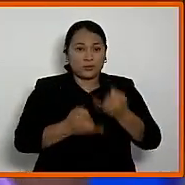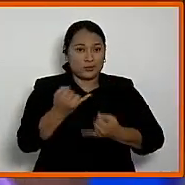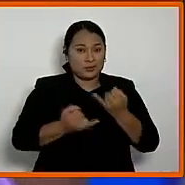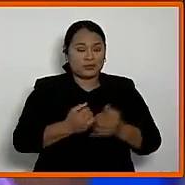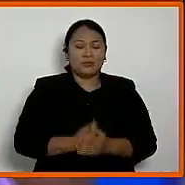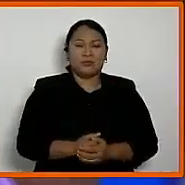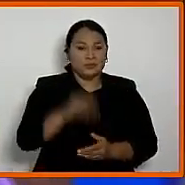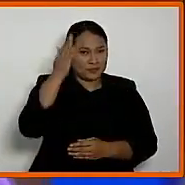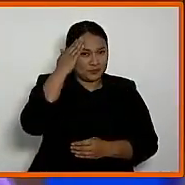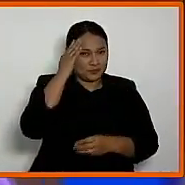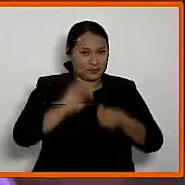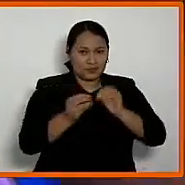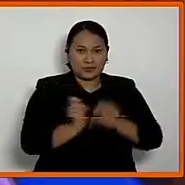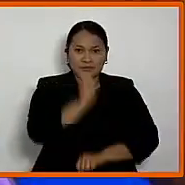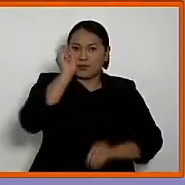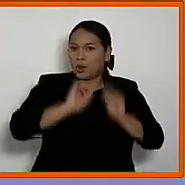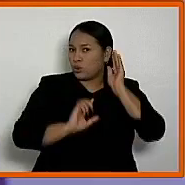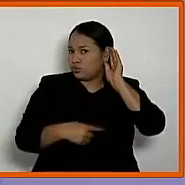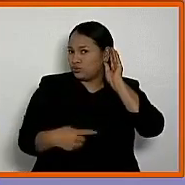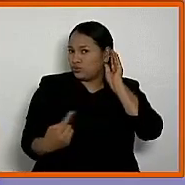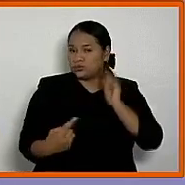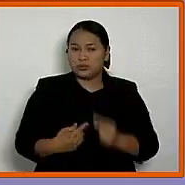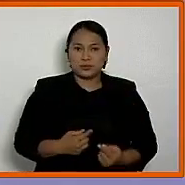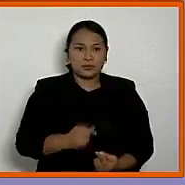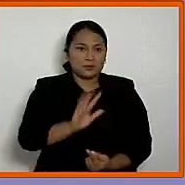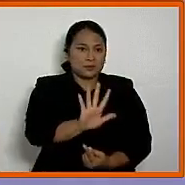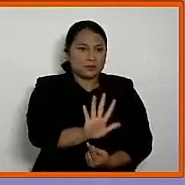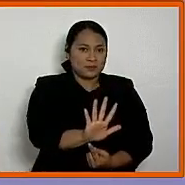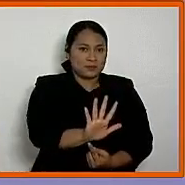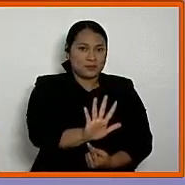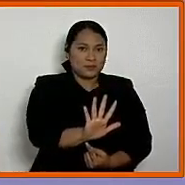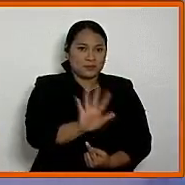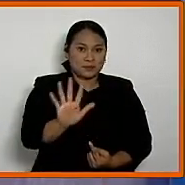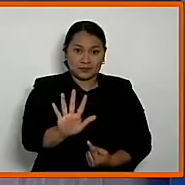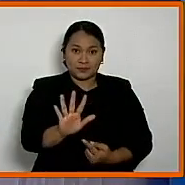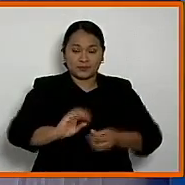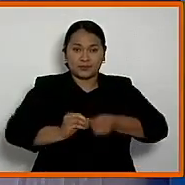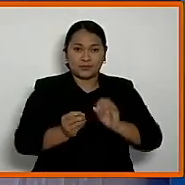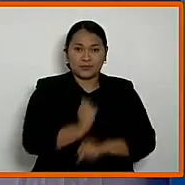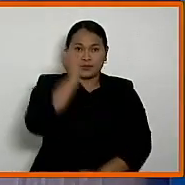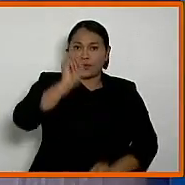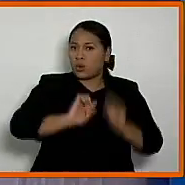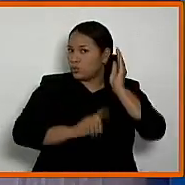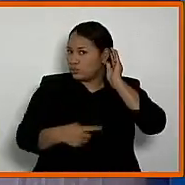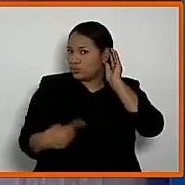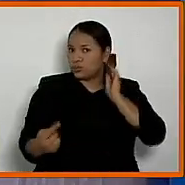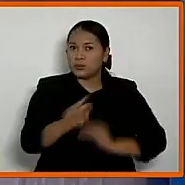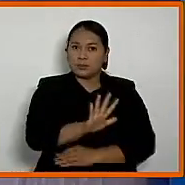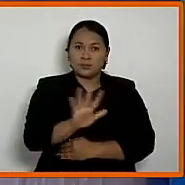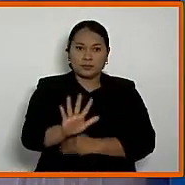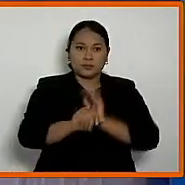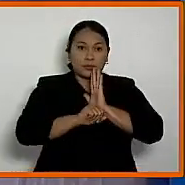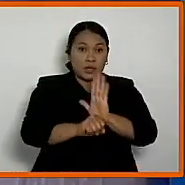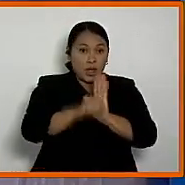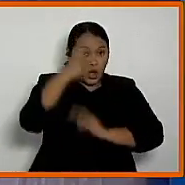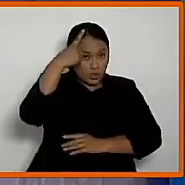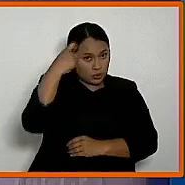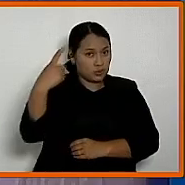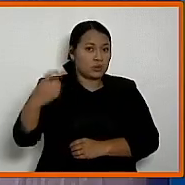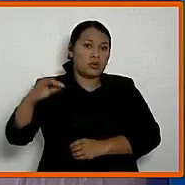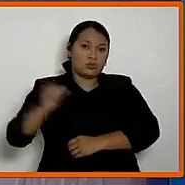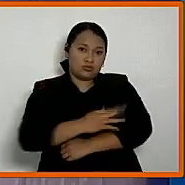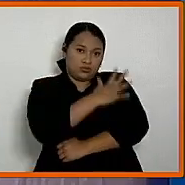para diaria, 5. Segundo dígito, 5. El número favorecido es el 55 con su símbolo de sueños olas.